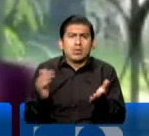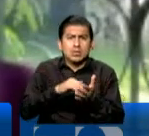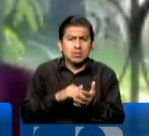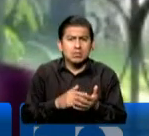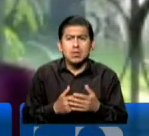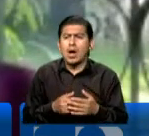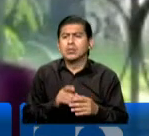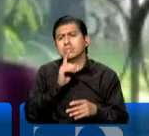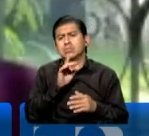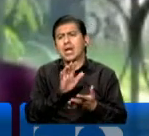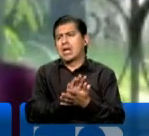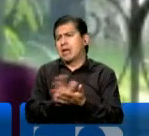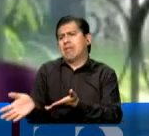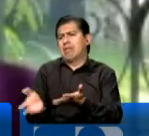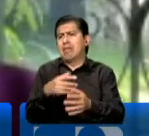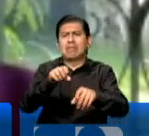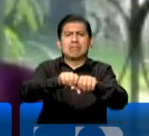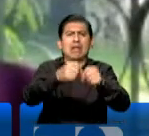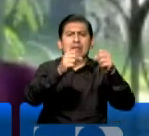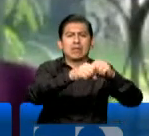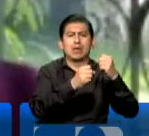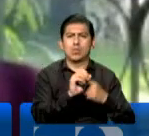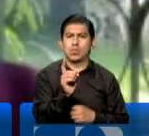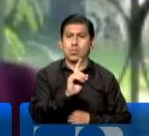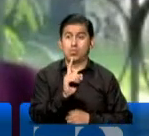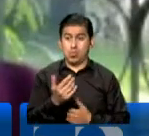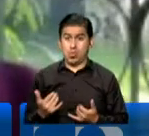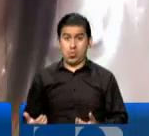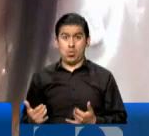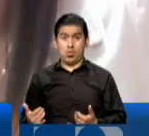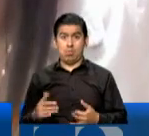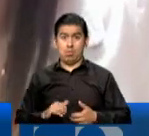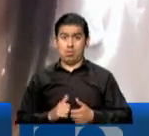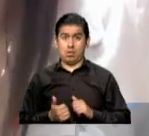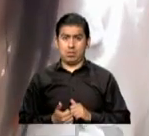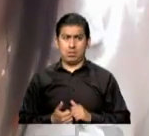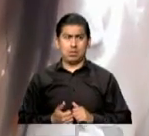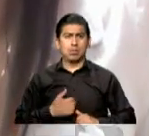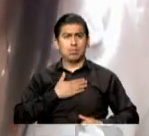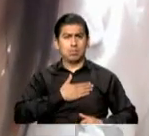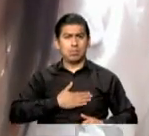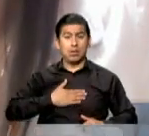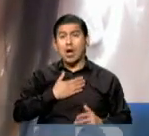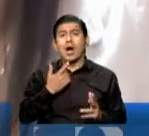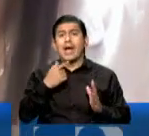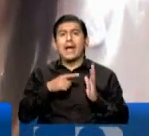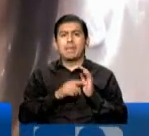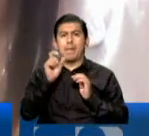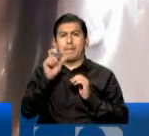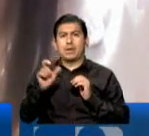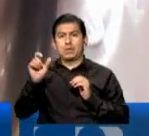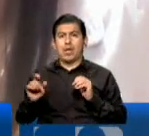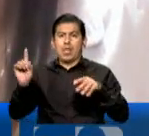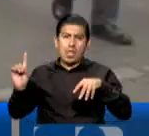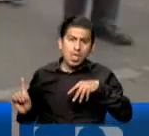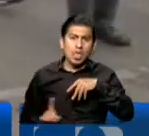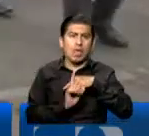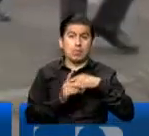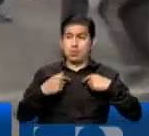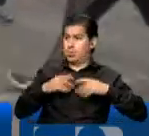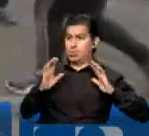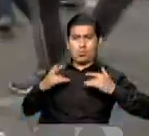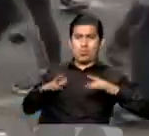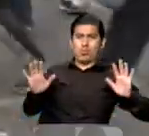repetirse, menos aún en la coyuntura actual. Si nos van a infiltrar gente, no respondemos.